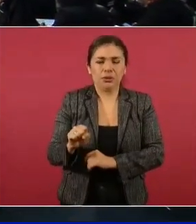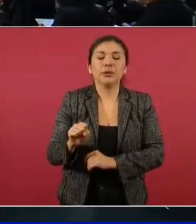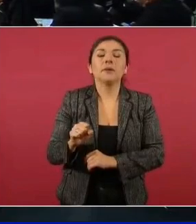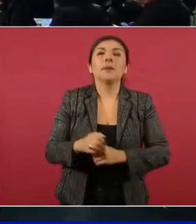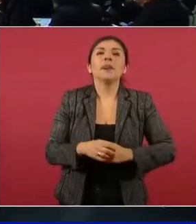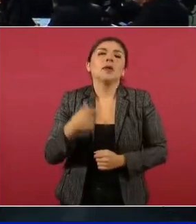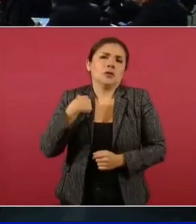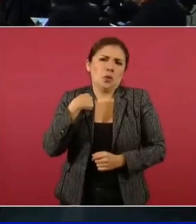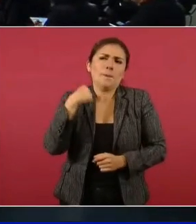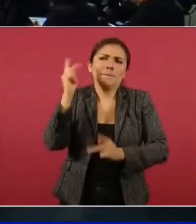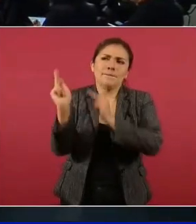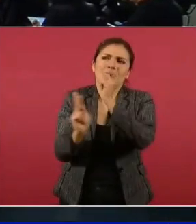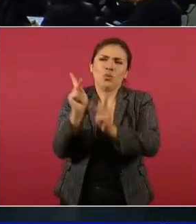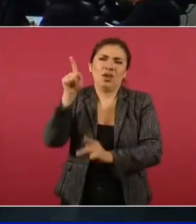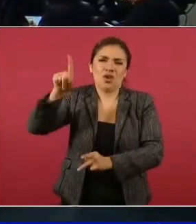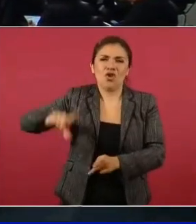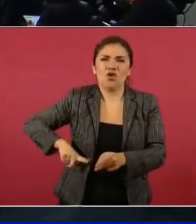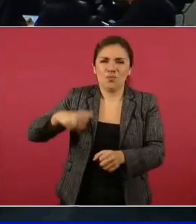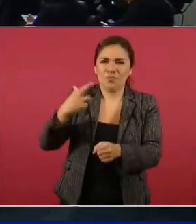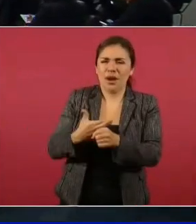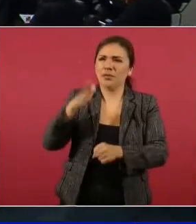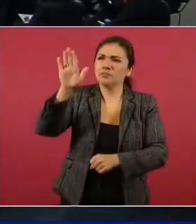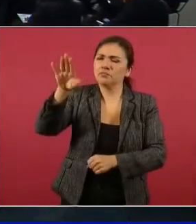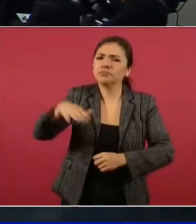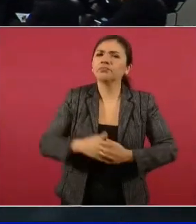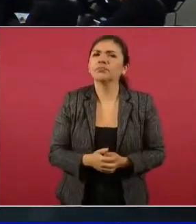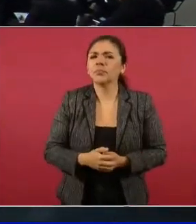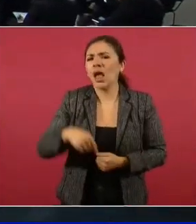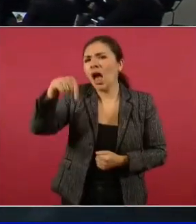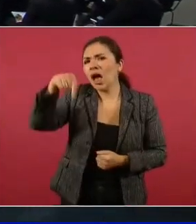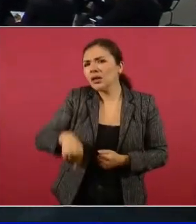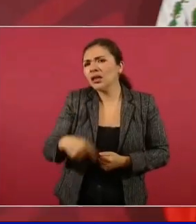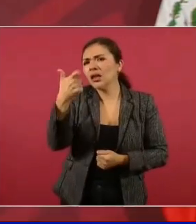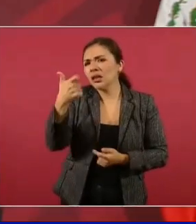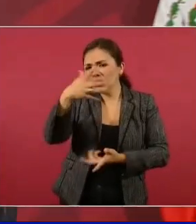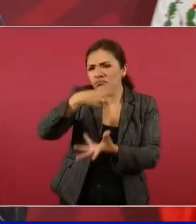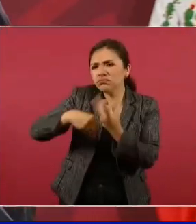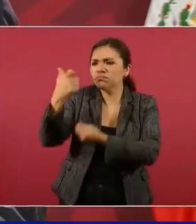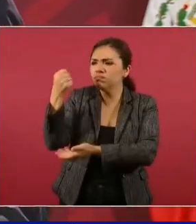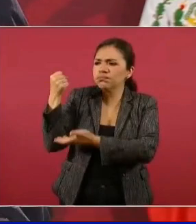y le pregunté al gobernador, ¿cuánto es el presupuesto